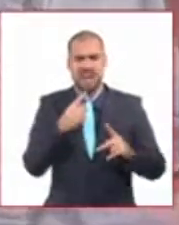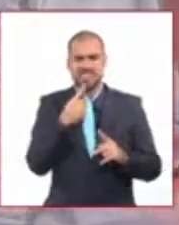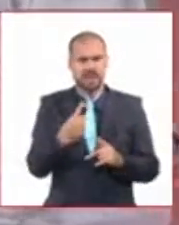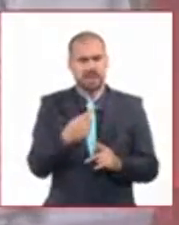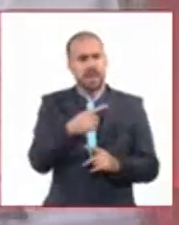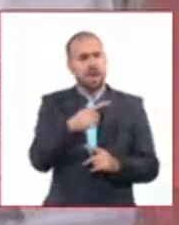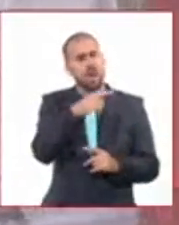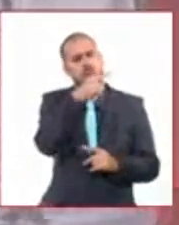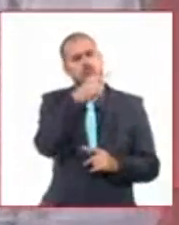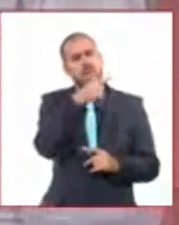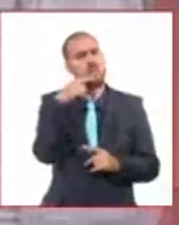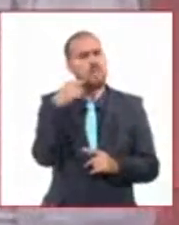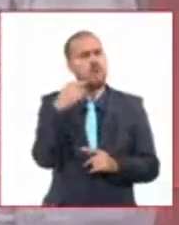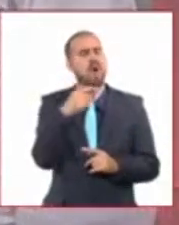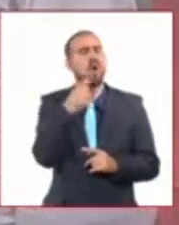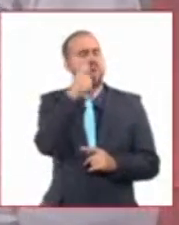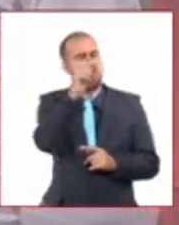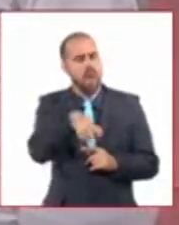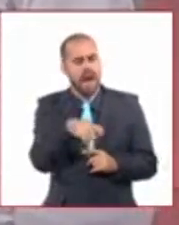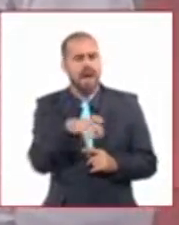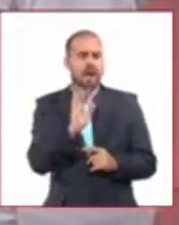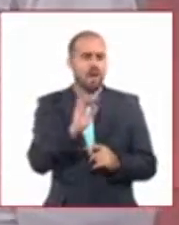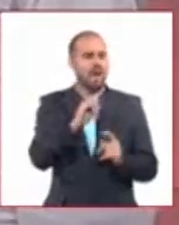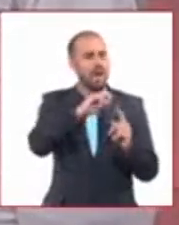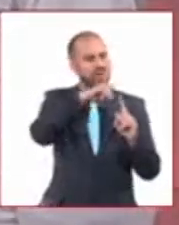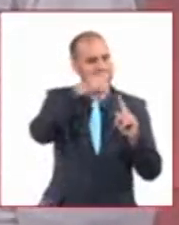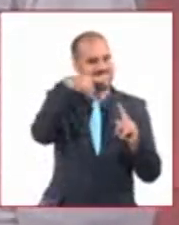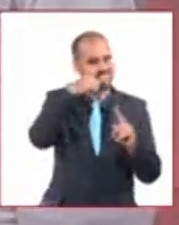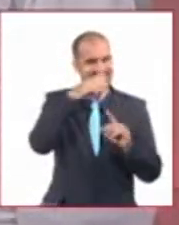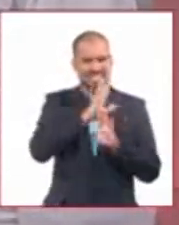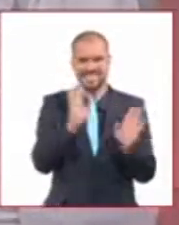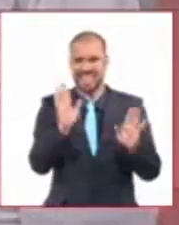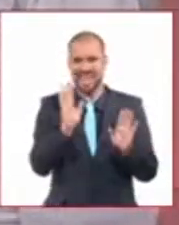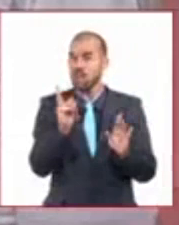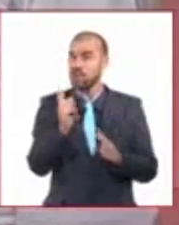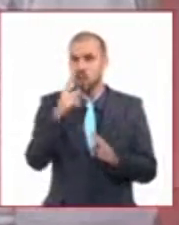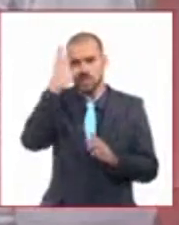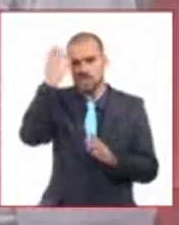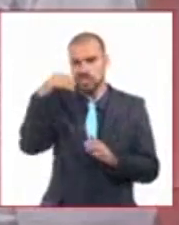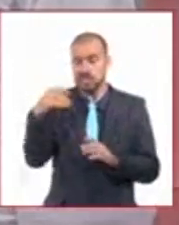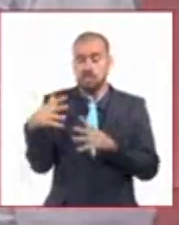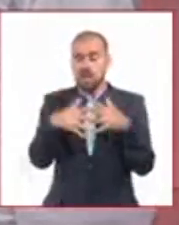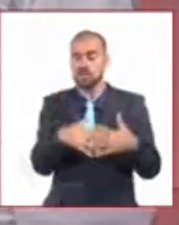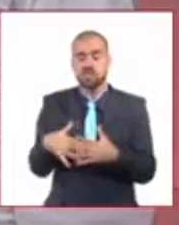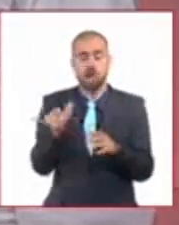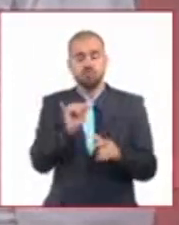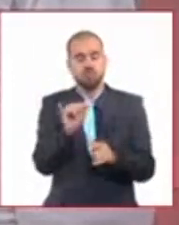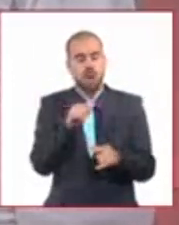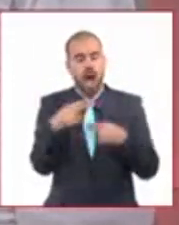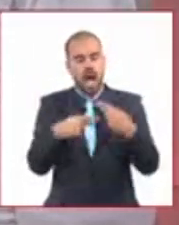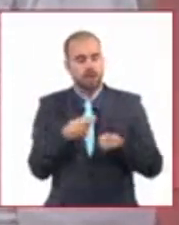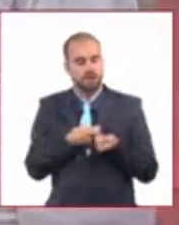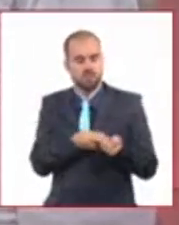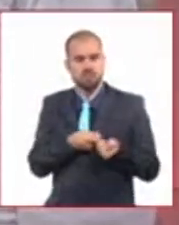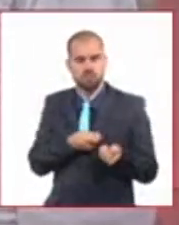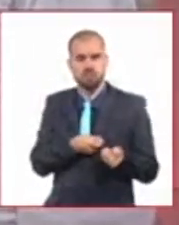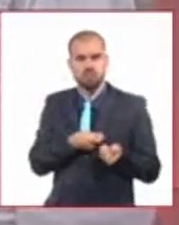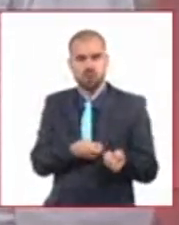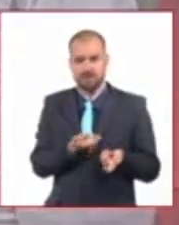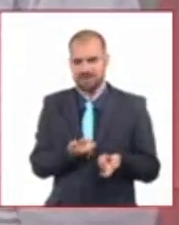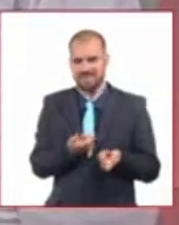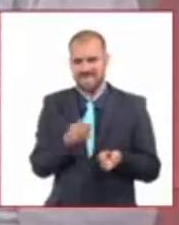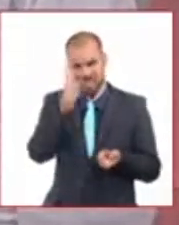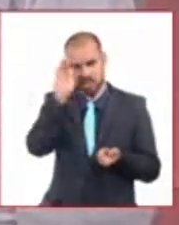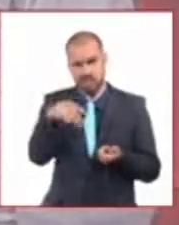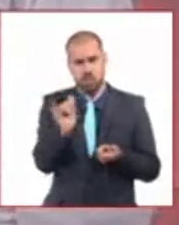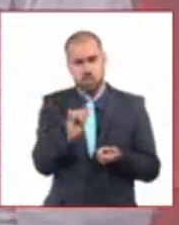eeuu impulsando desde atrás y efectivamente como mencionaba ahorita destinando un gasto presupuestario que nunca en